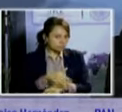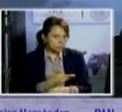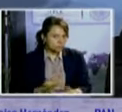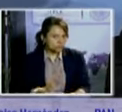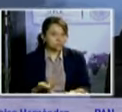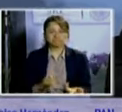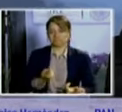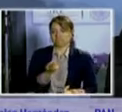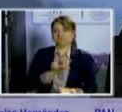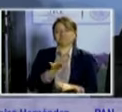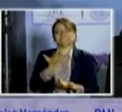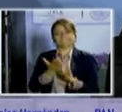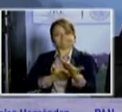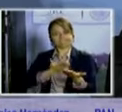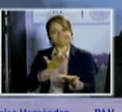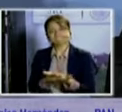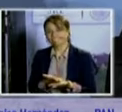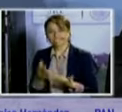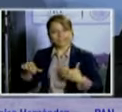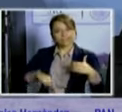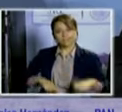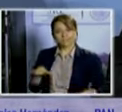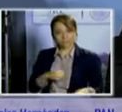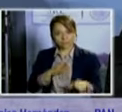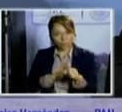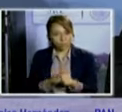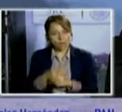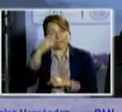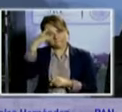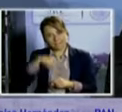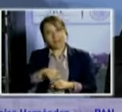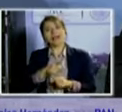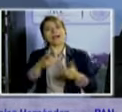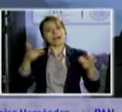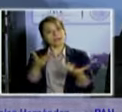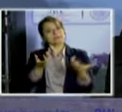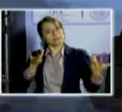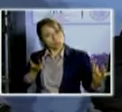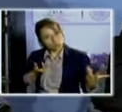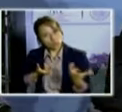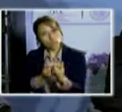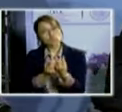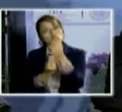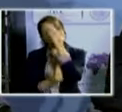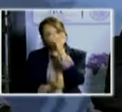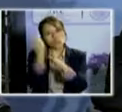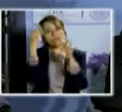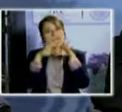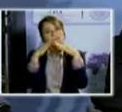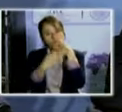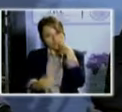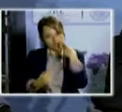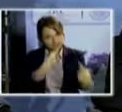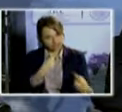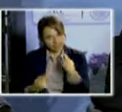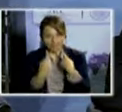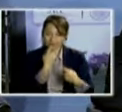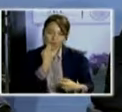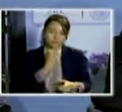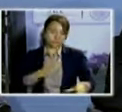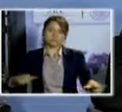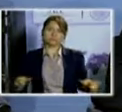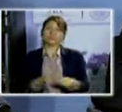del inicio de ese debate. Yo hasta aquí concluiría. Por supuesto, el Senado y la Comisión, junto con las demás comisiones que tienen que ver